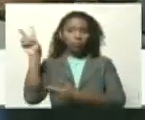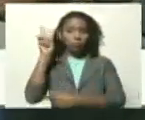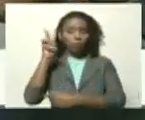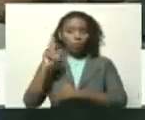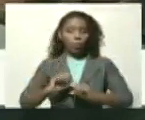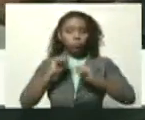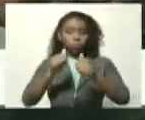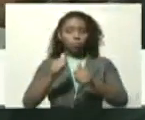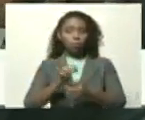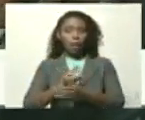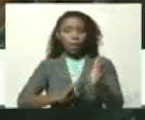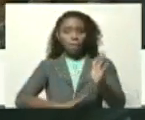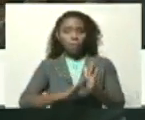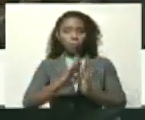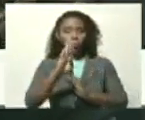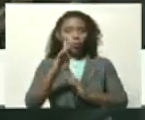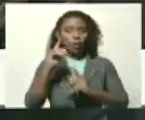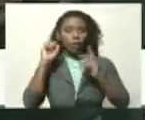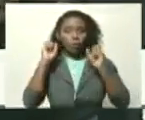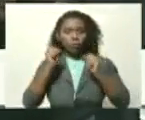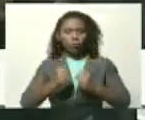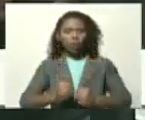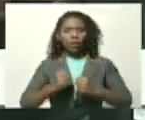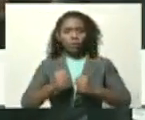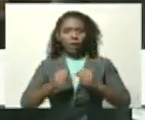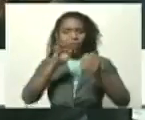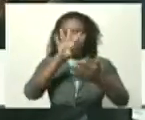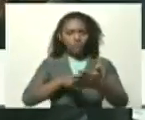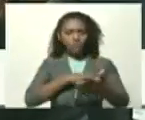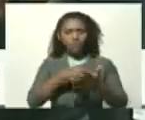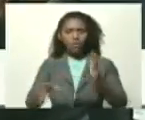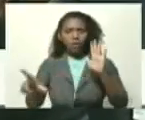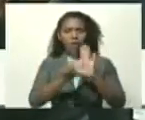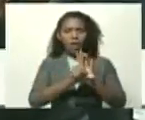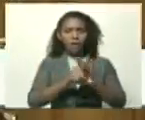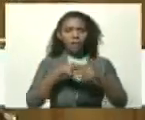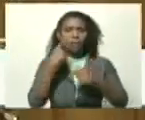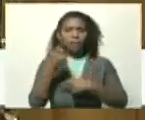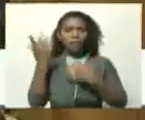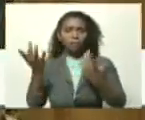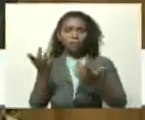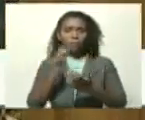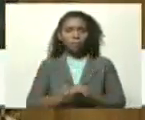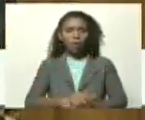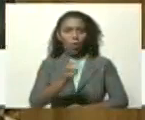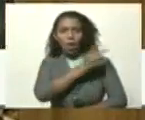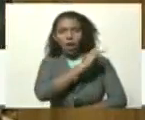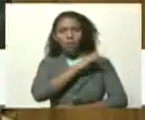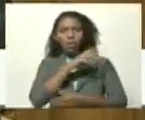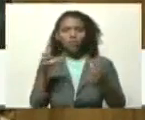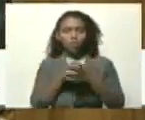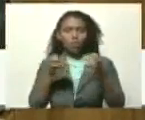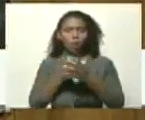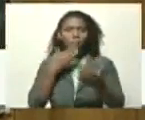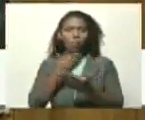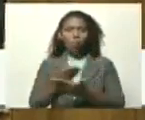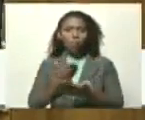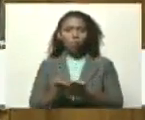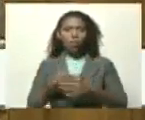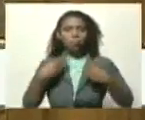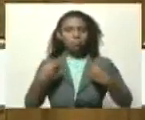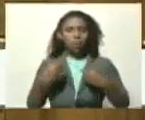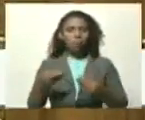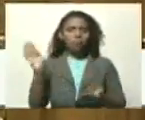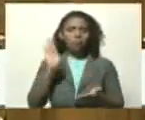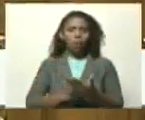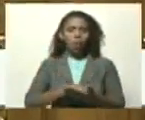comienza el desarrollo de una intensa agenda legislativa. Ha dicho a los jefes de bancada que den las propuestas para